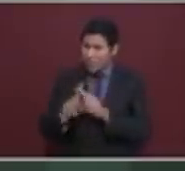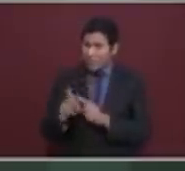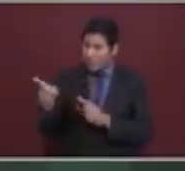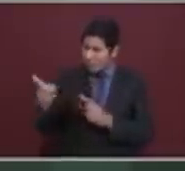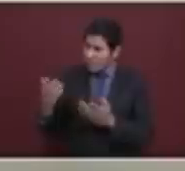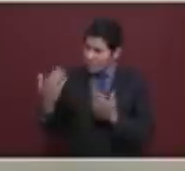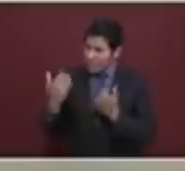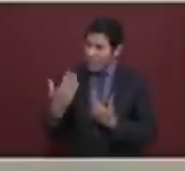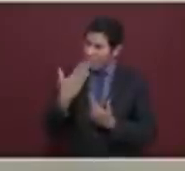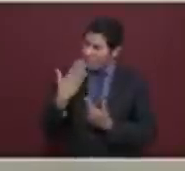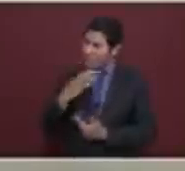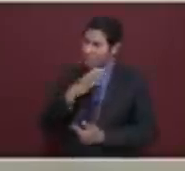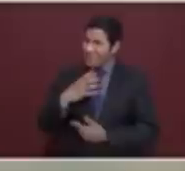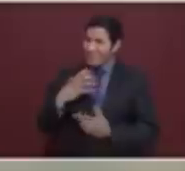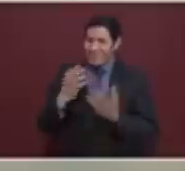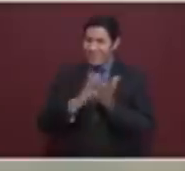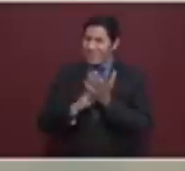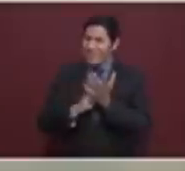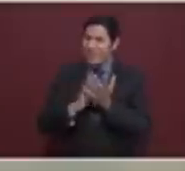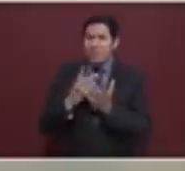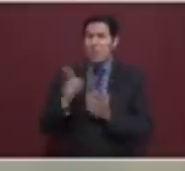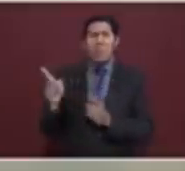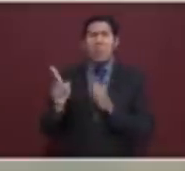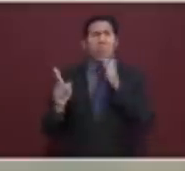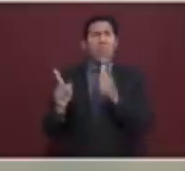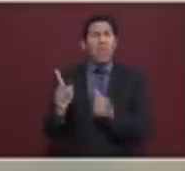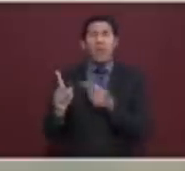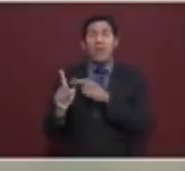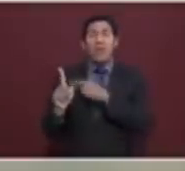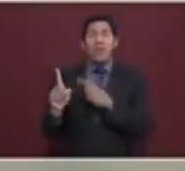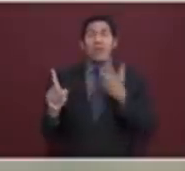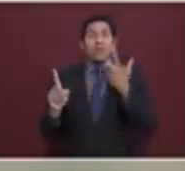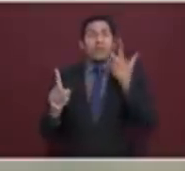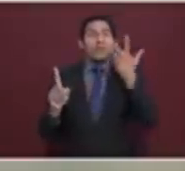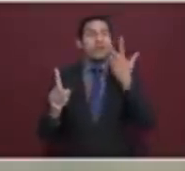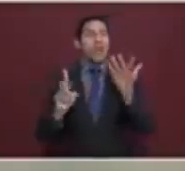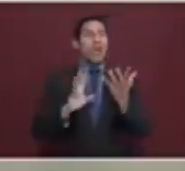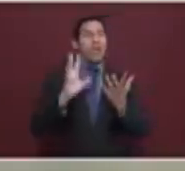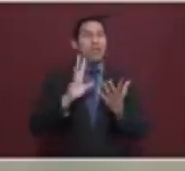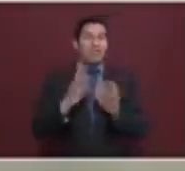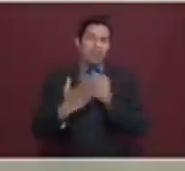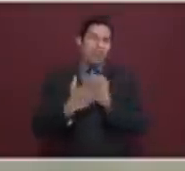electorales y aquí en baja california van a haber elecciones